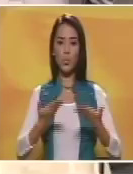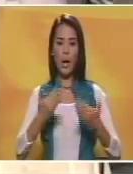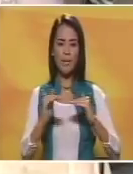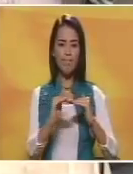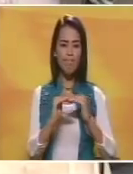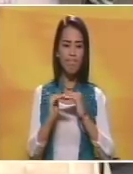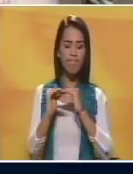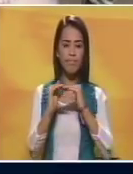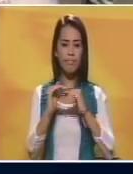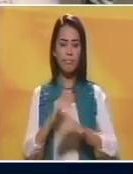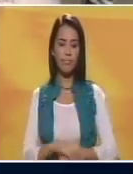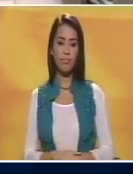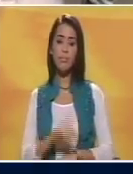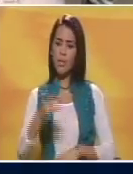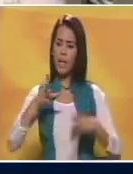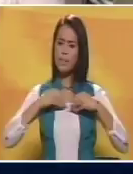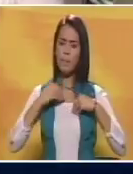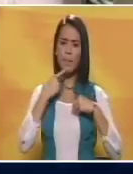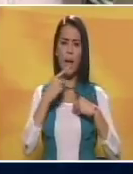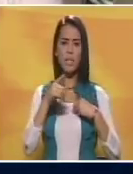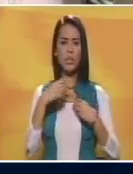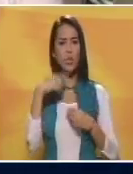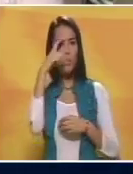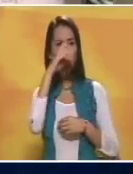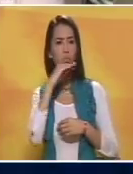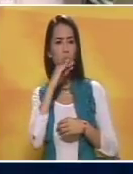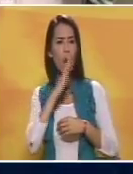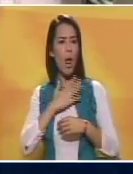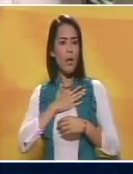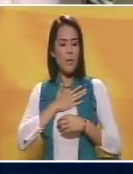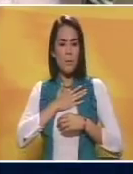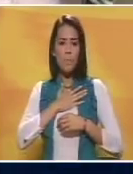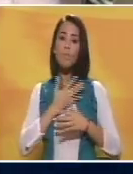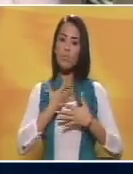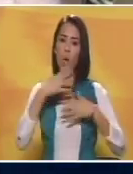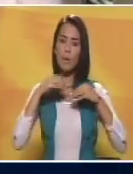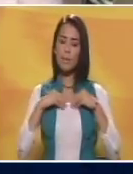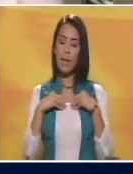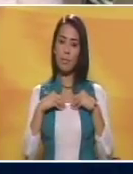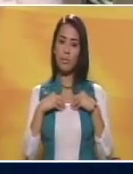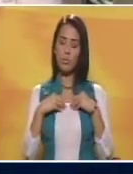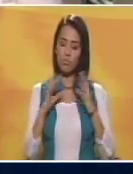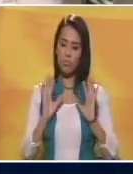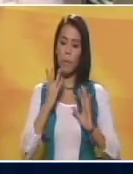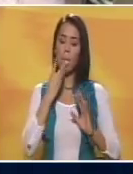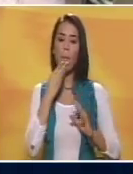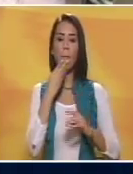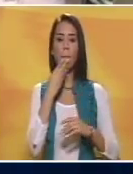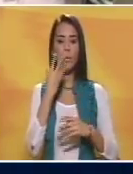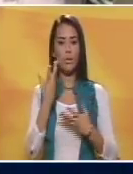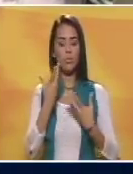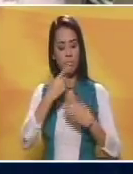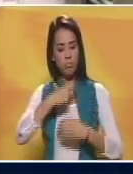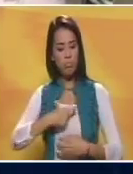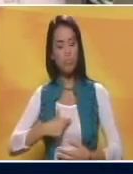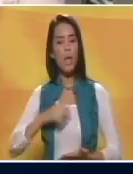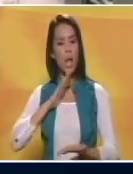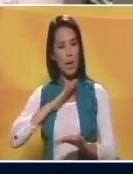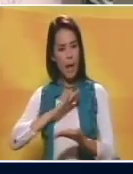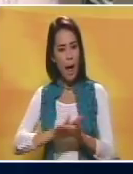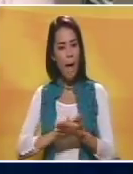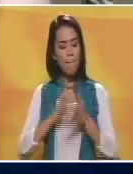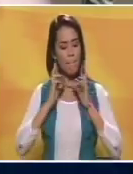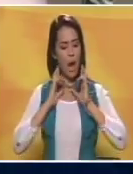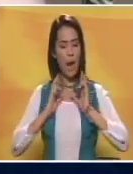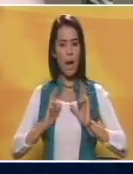importante es aceptar la emoción. Cuando aceptas la emoción, estás dando la oportunidad a que en vez de que te frustres, te calmes, te relajes